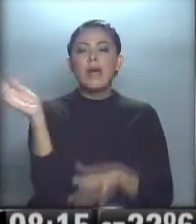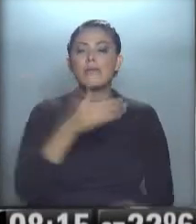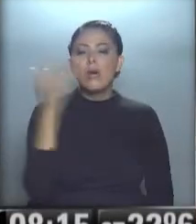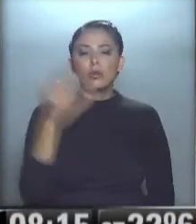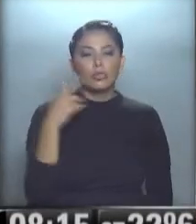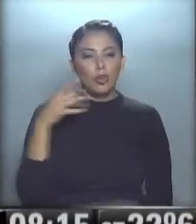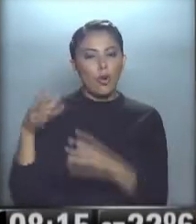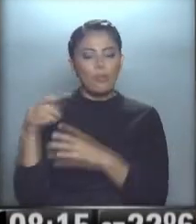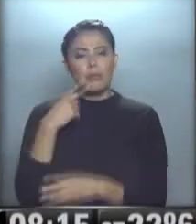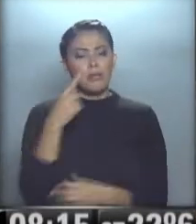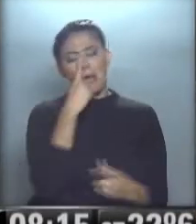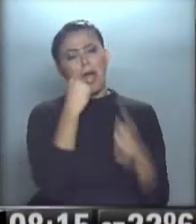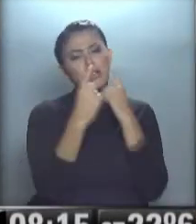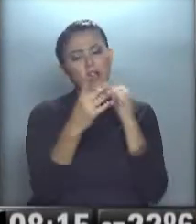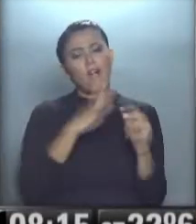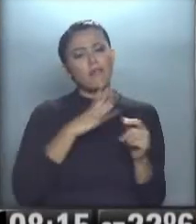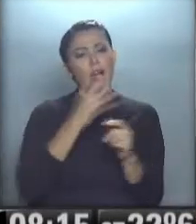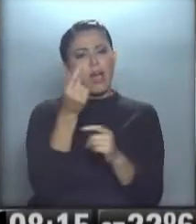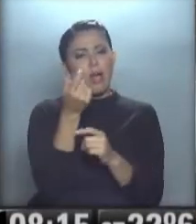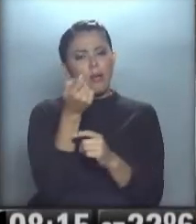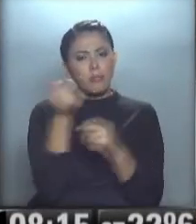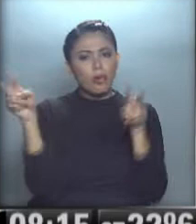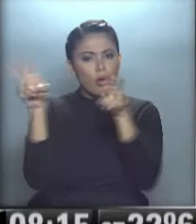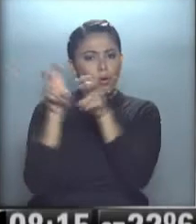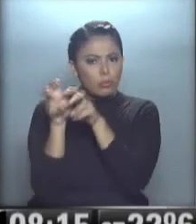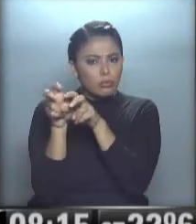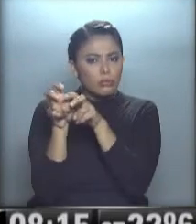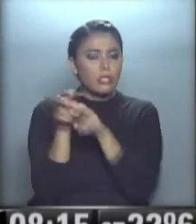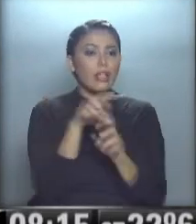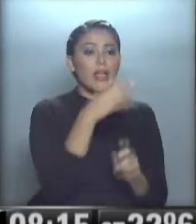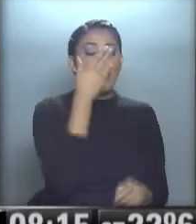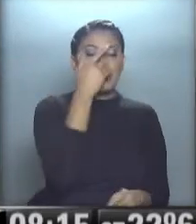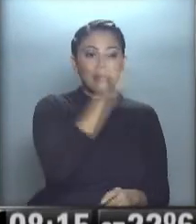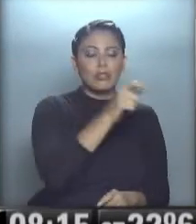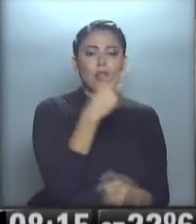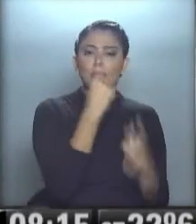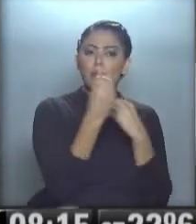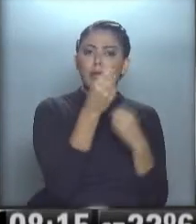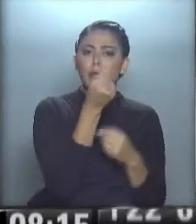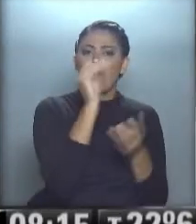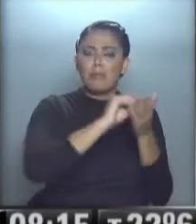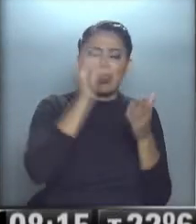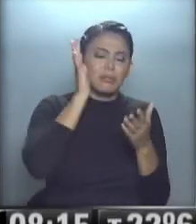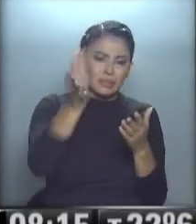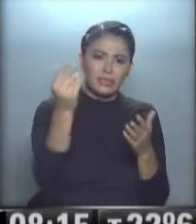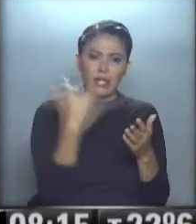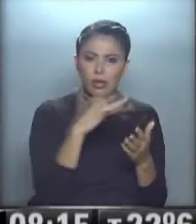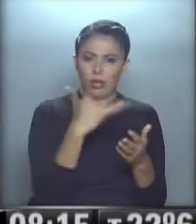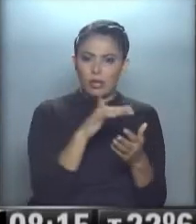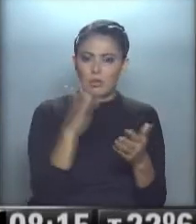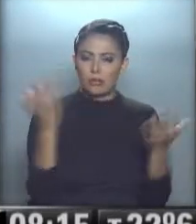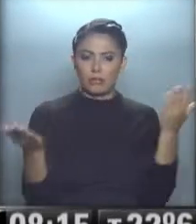recibe lo que merece y el consumidor se queja porque paga lo que no debe. Entonces, en esa inteligencia